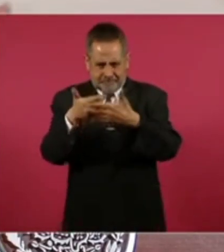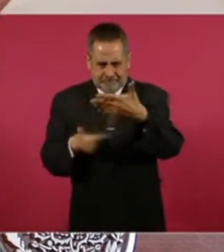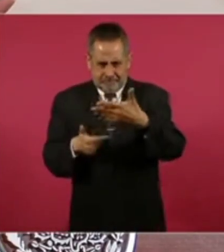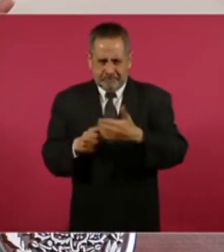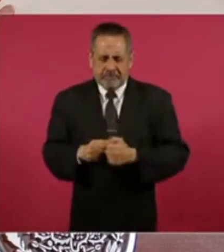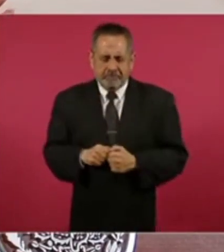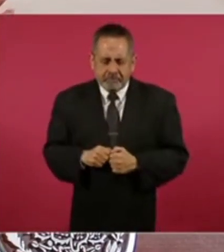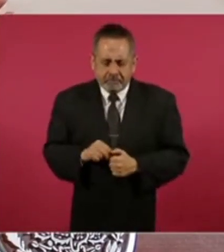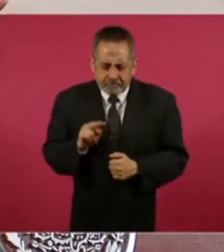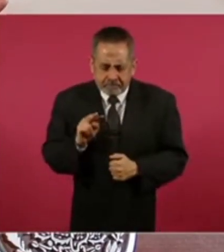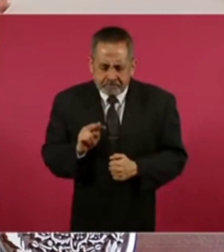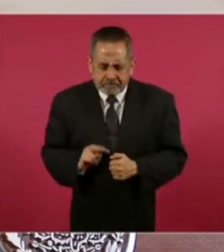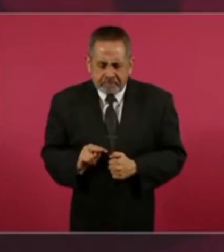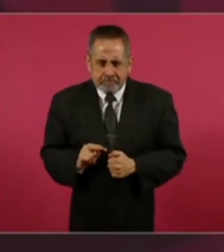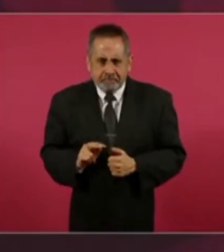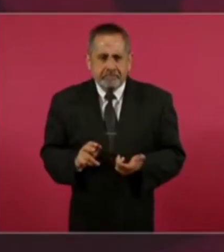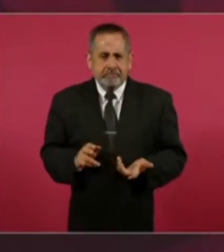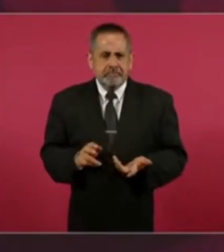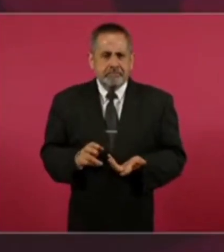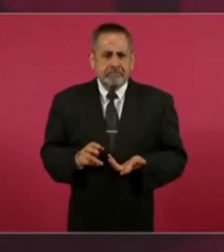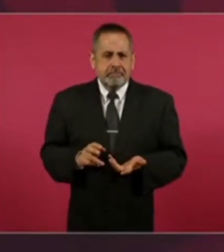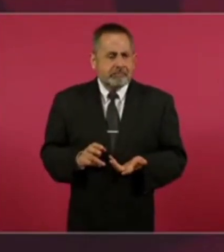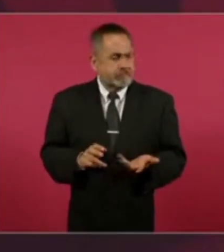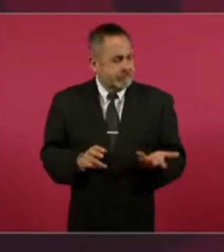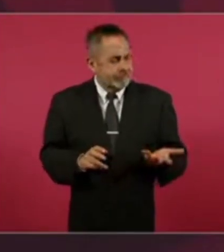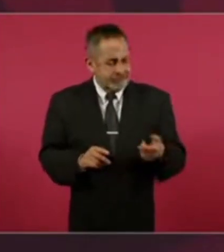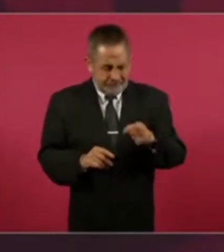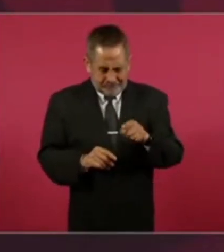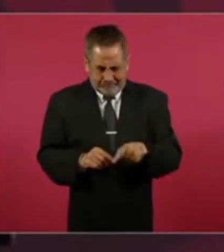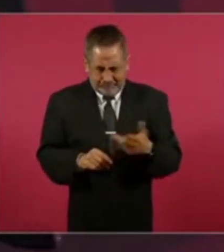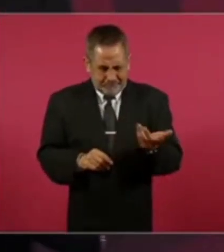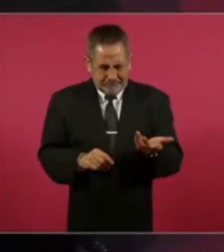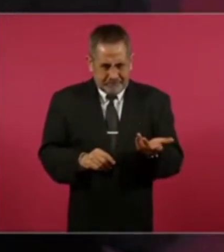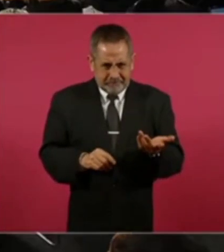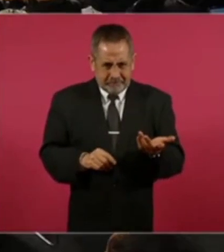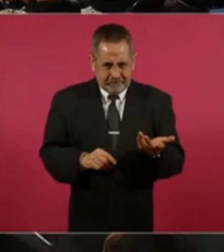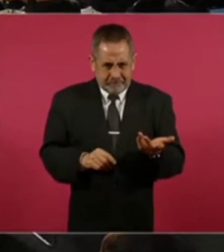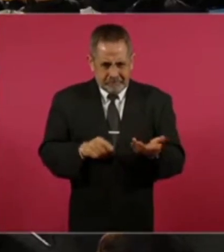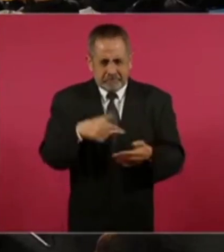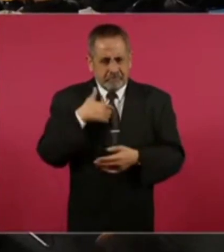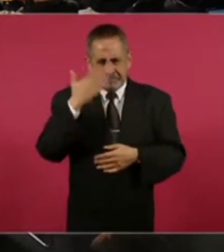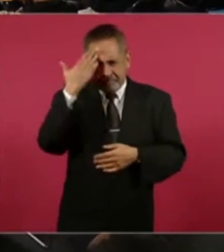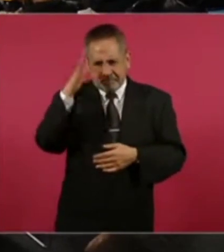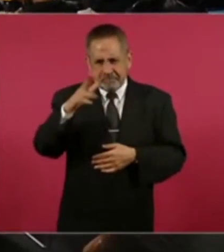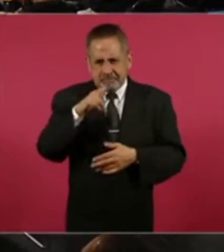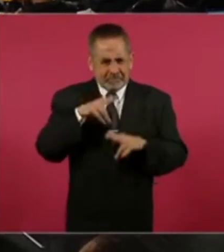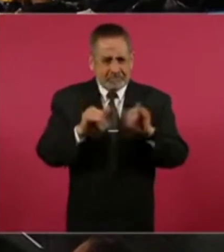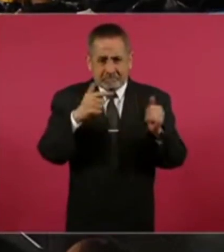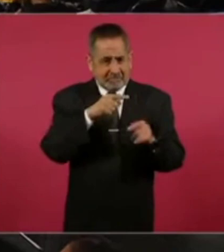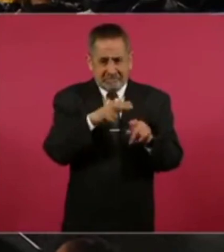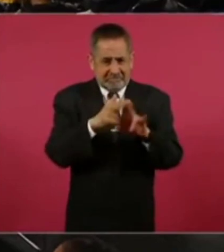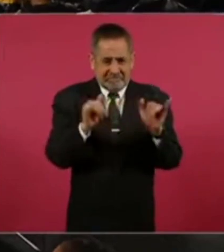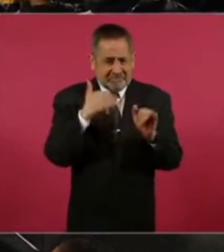Y como, ¿por qué no ponemos? No conozco a ninguno, a nadie.